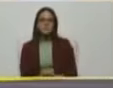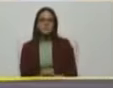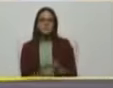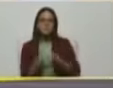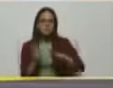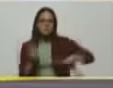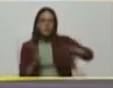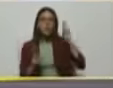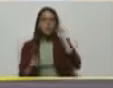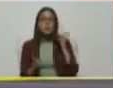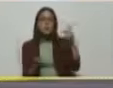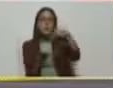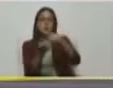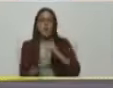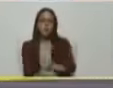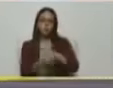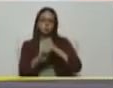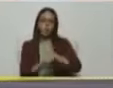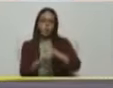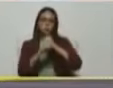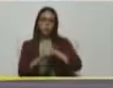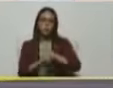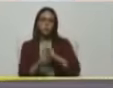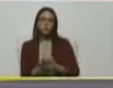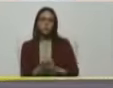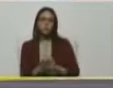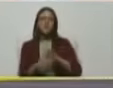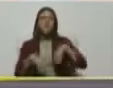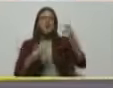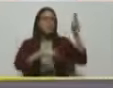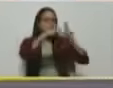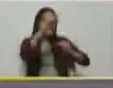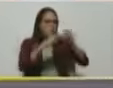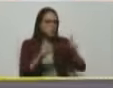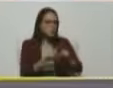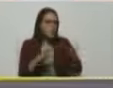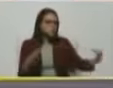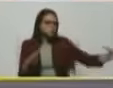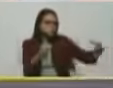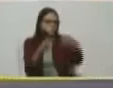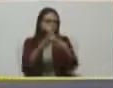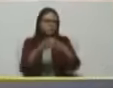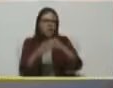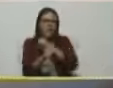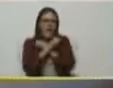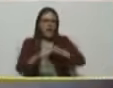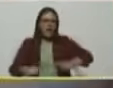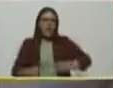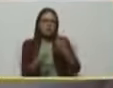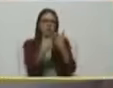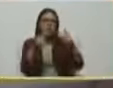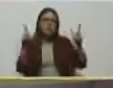donde Bolívar llegó a caballo después de haber reconstruido el Ejército Libertador.